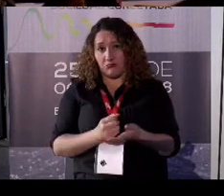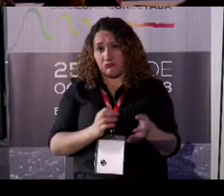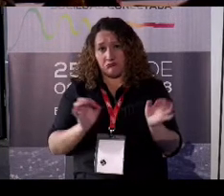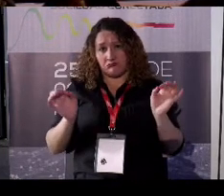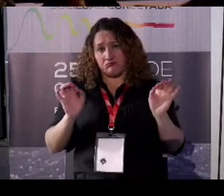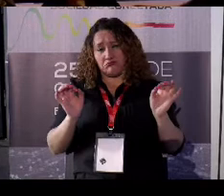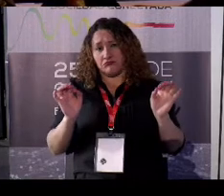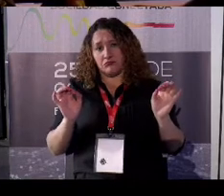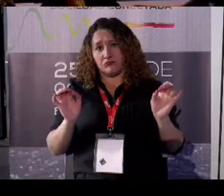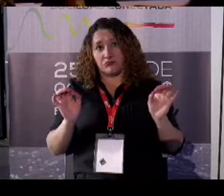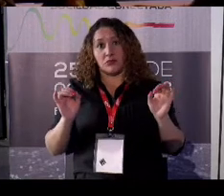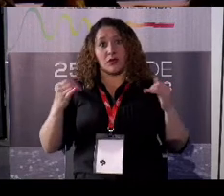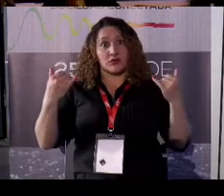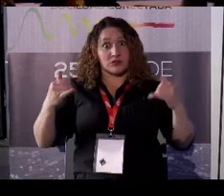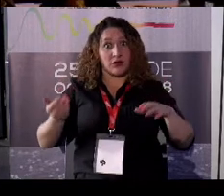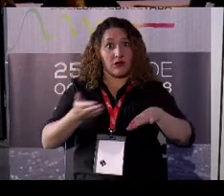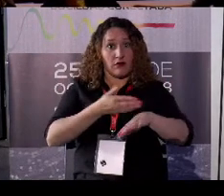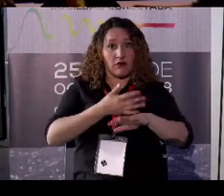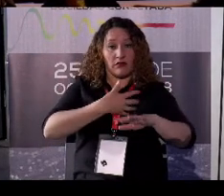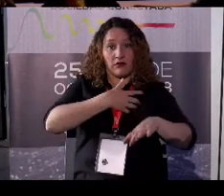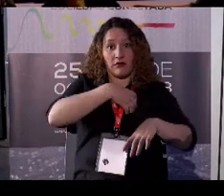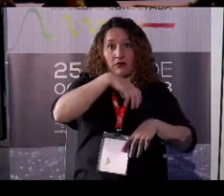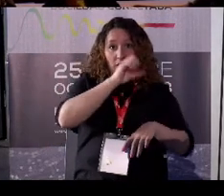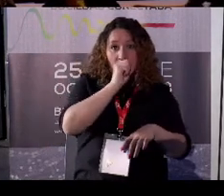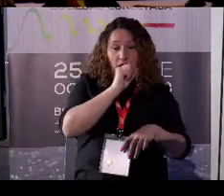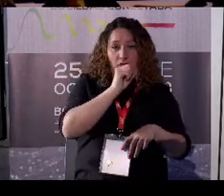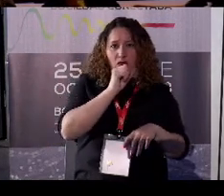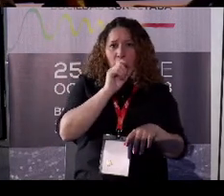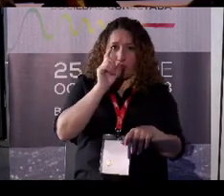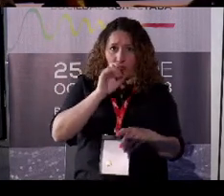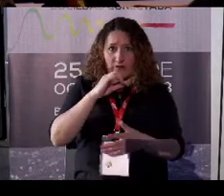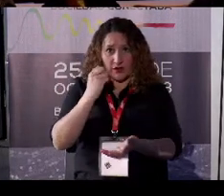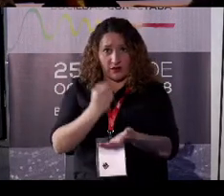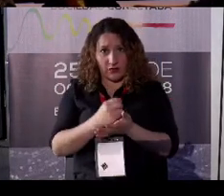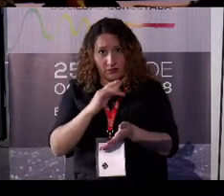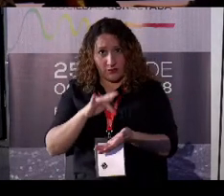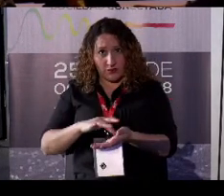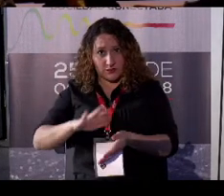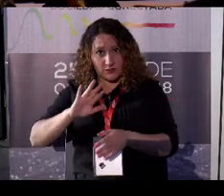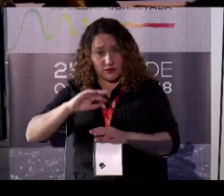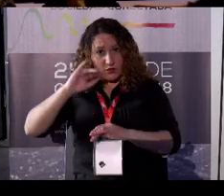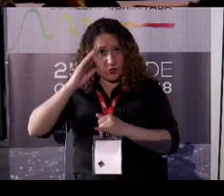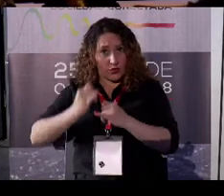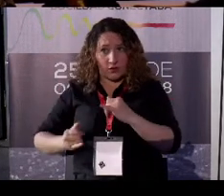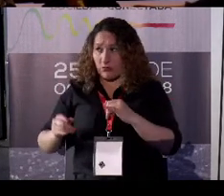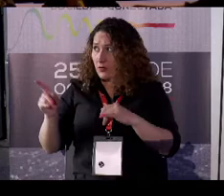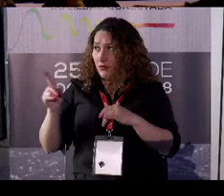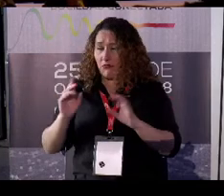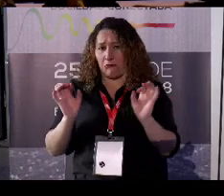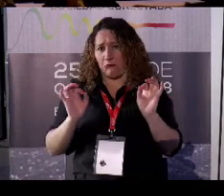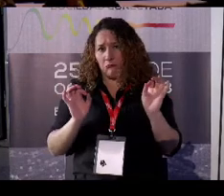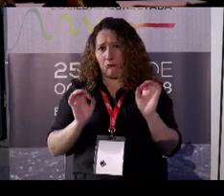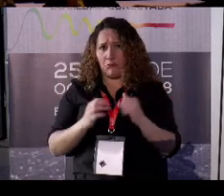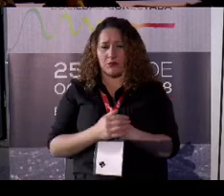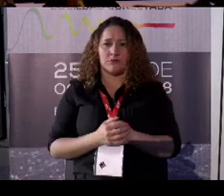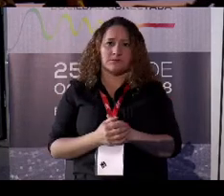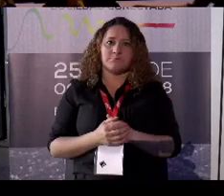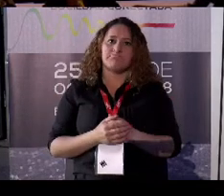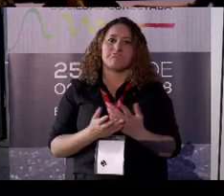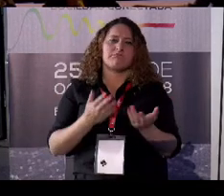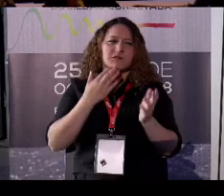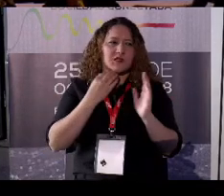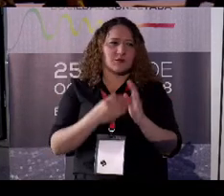participar. Quien ya ganó aquí algo, no tiene que participar acá abajo. Muy bien, un